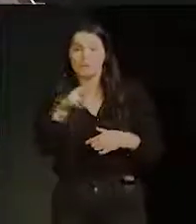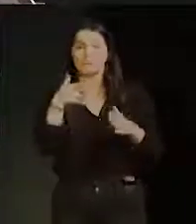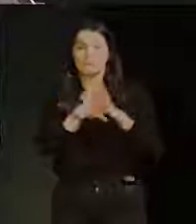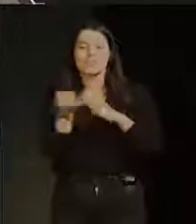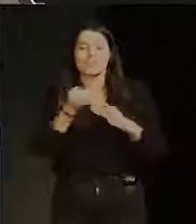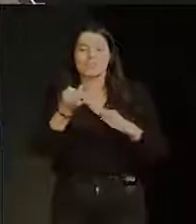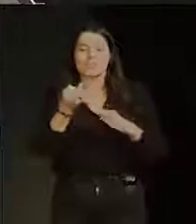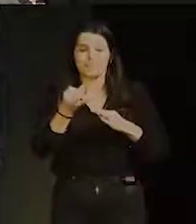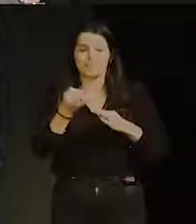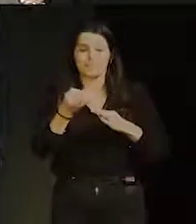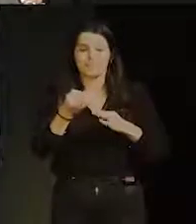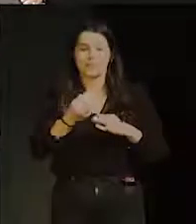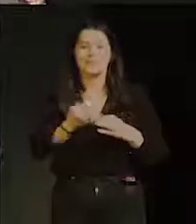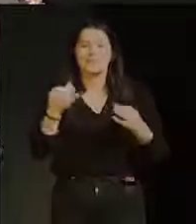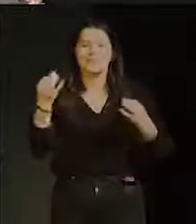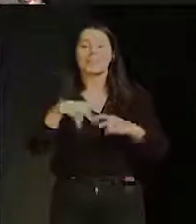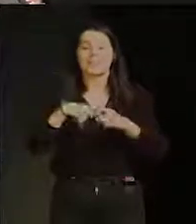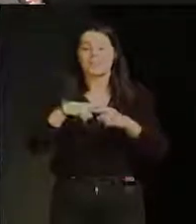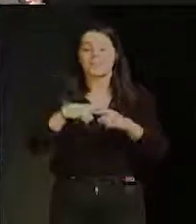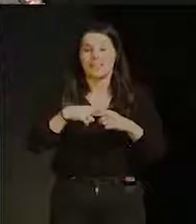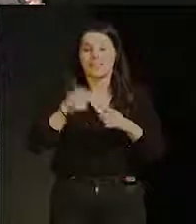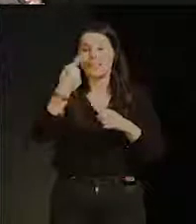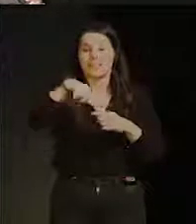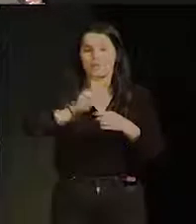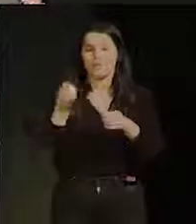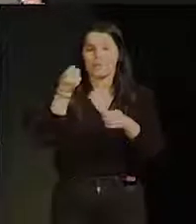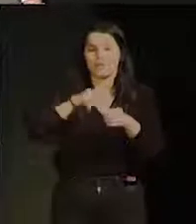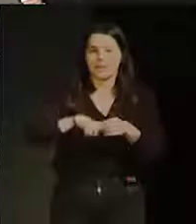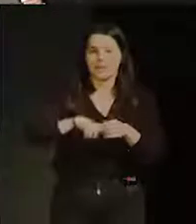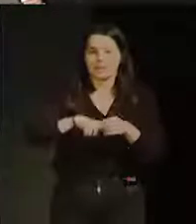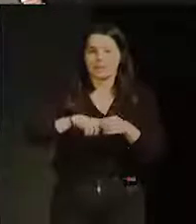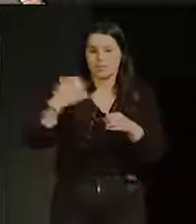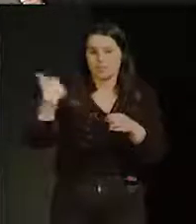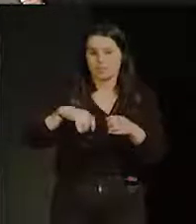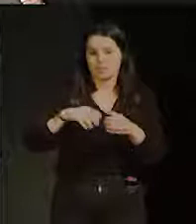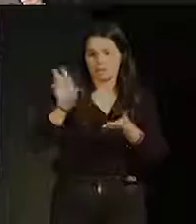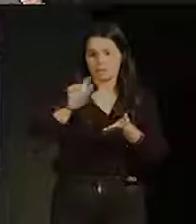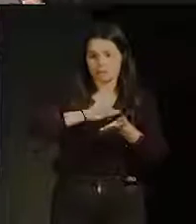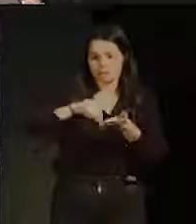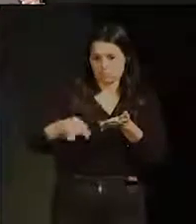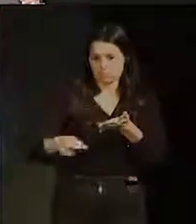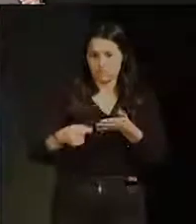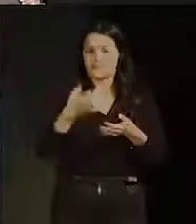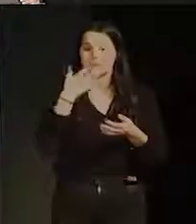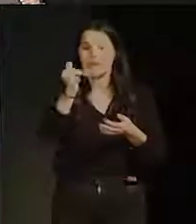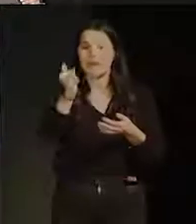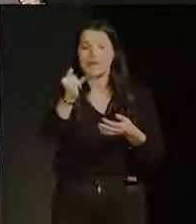a qué taller estáis confirmado, está confirmada vuestra participación. Si tenéis un punto